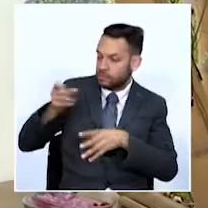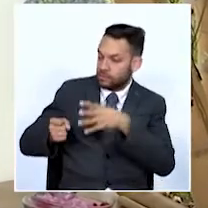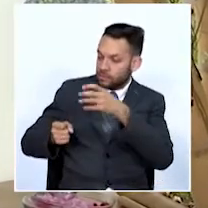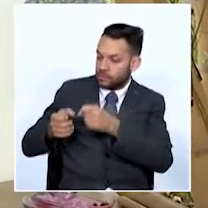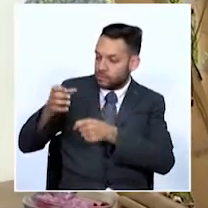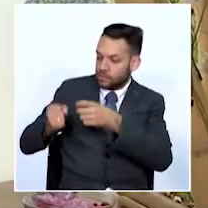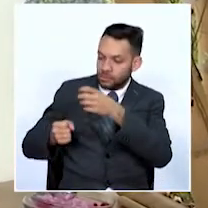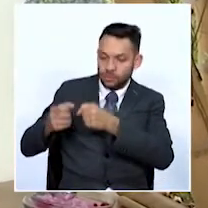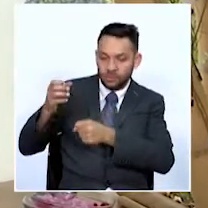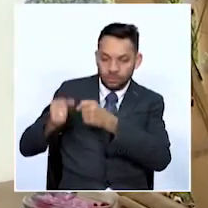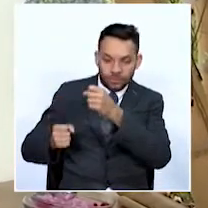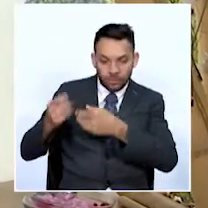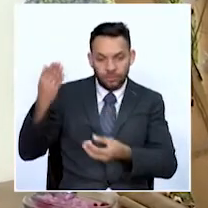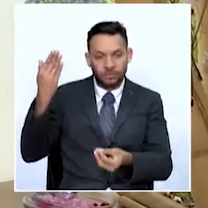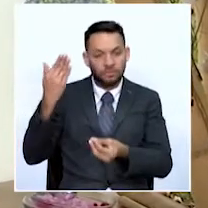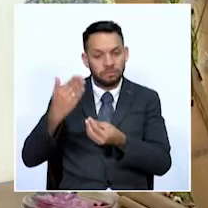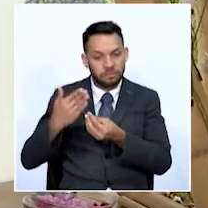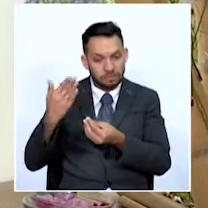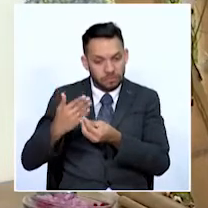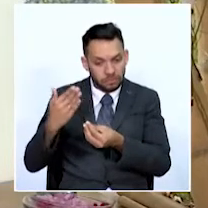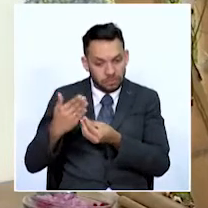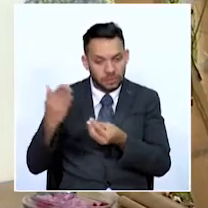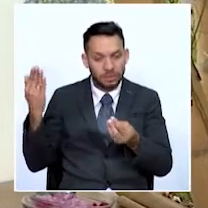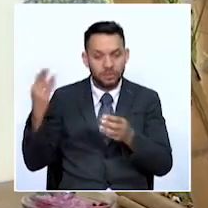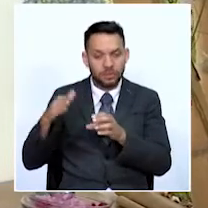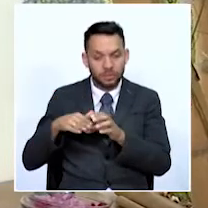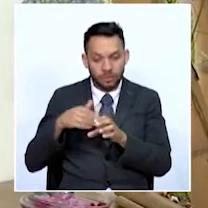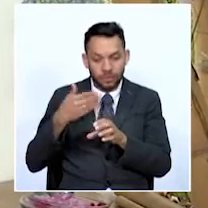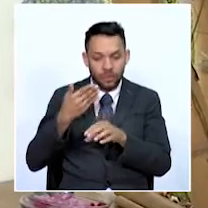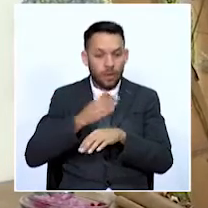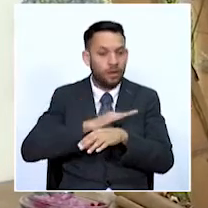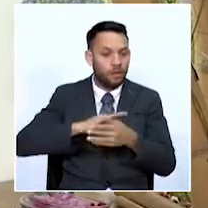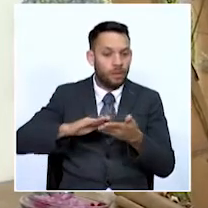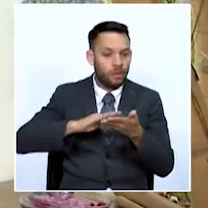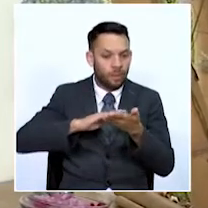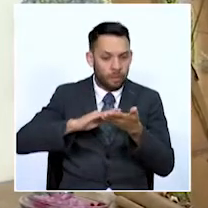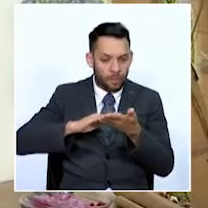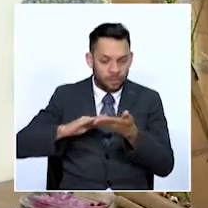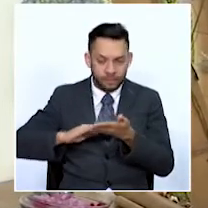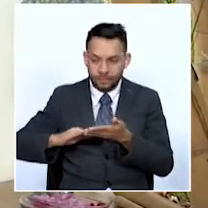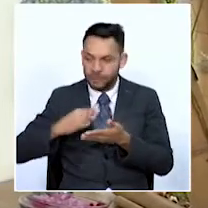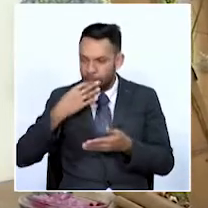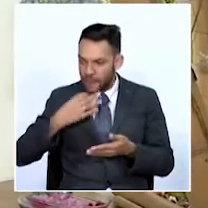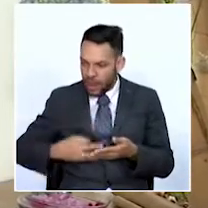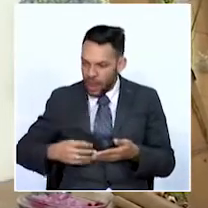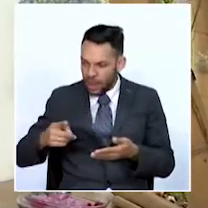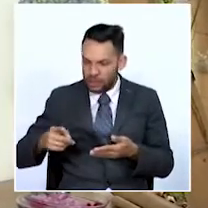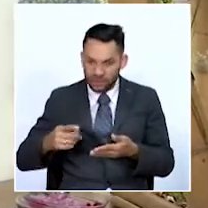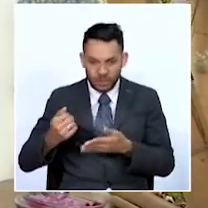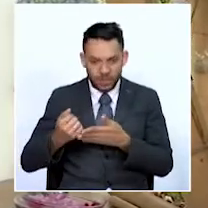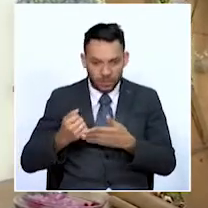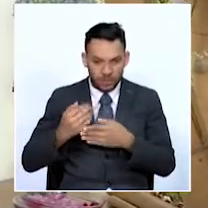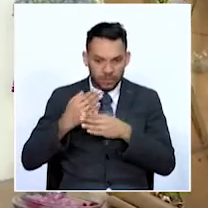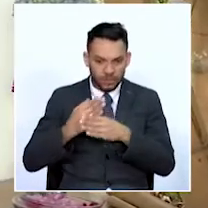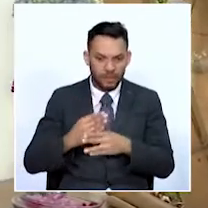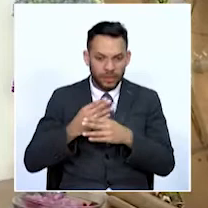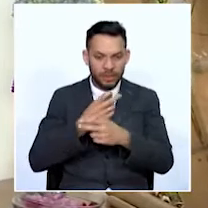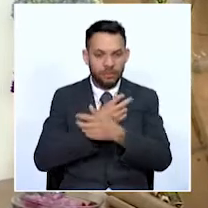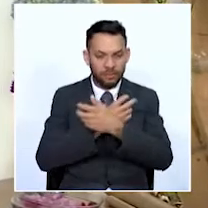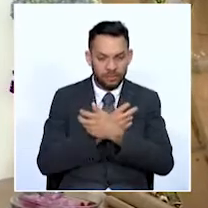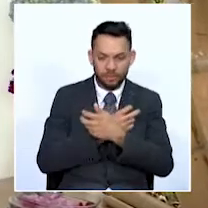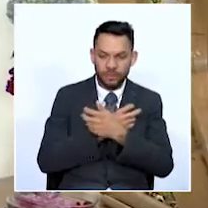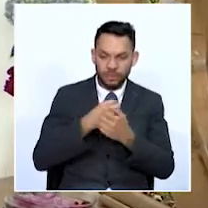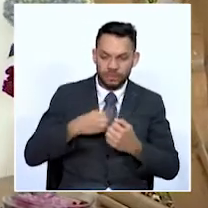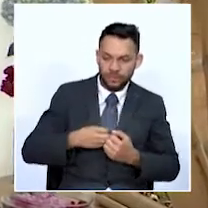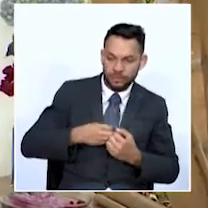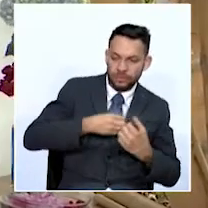los lácteos era para el calcio y evitar la osteoporosis, y esto no es cierto. Ella, lo